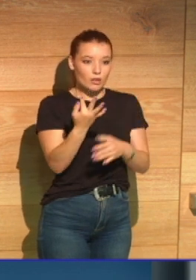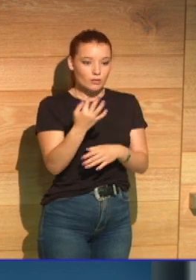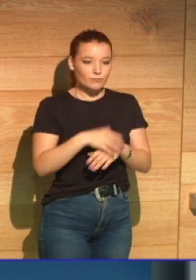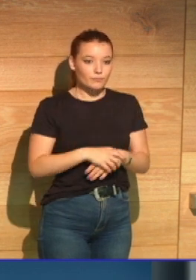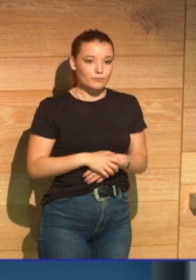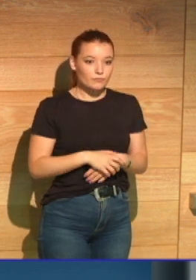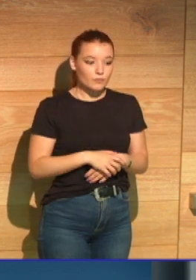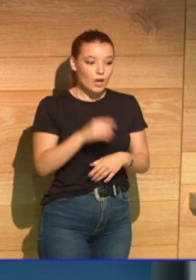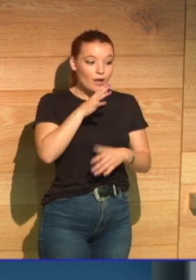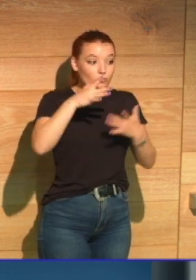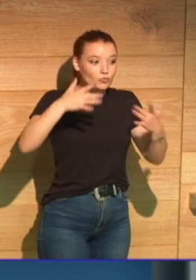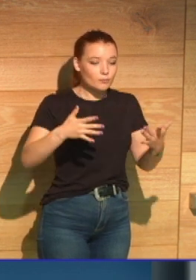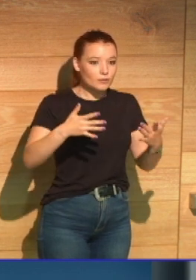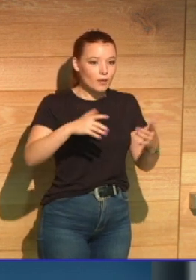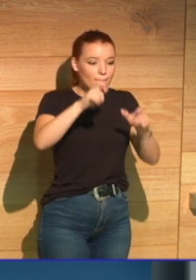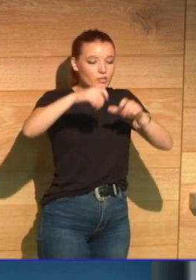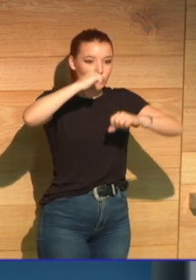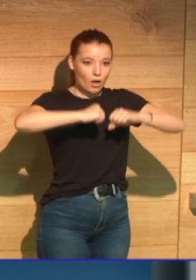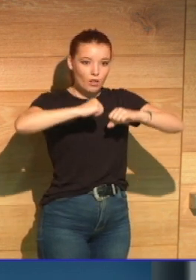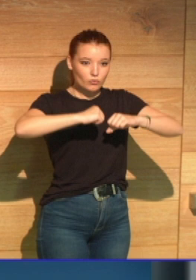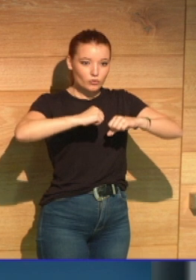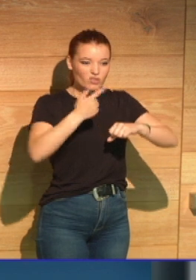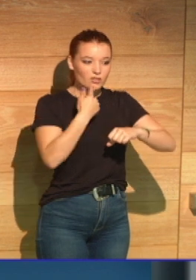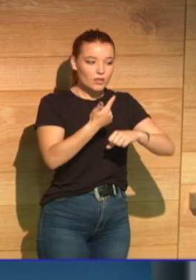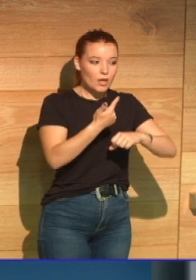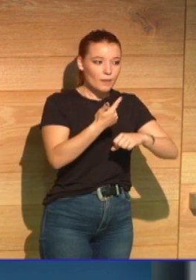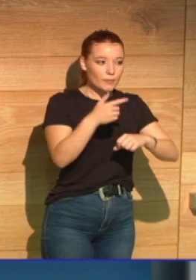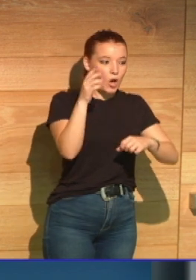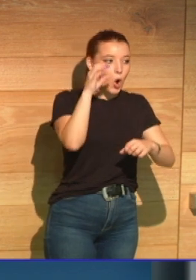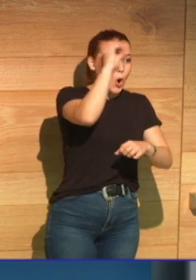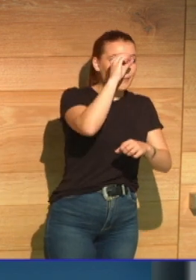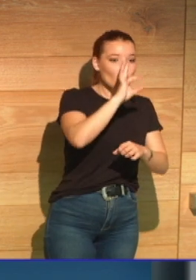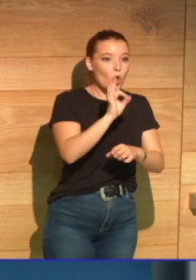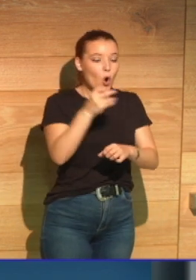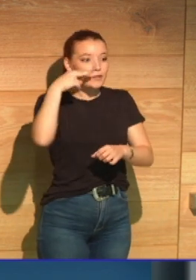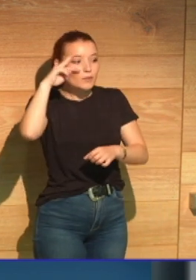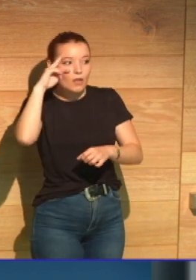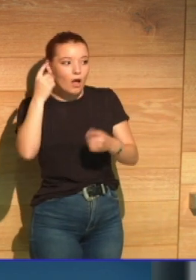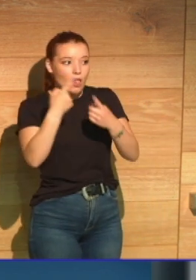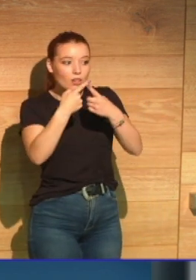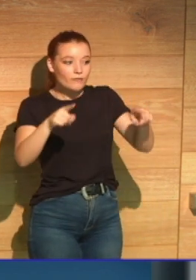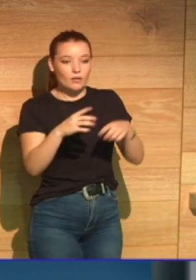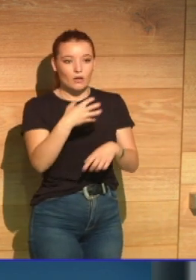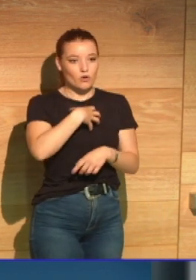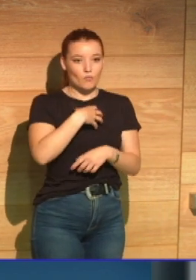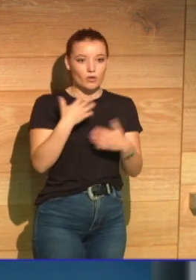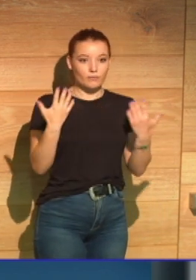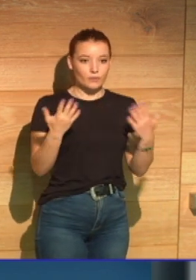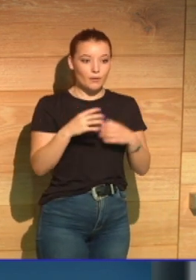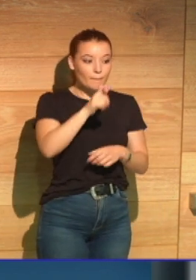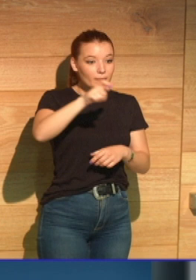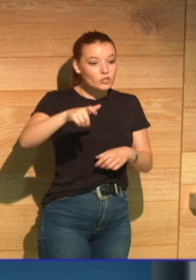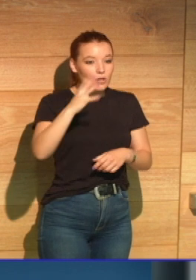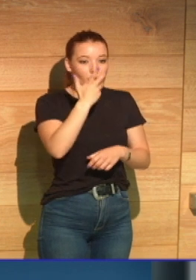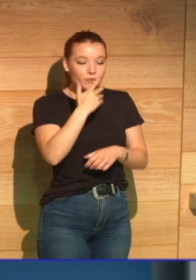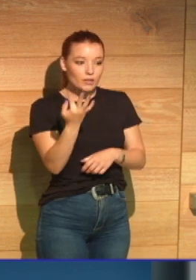cantidad de adultos no pueden discernir la diferencia entre hechos y opiniones. Y ahí había una serie de circunstancias que presentaban, las personas prefieren información